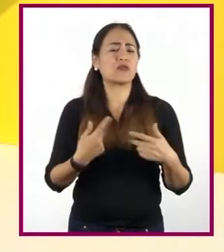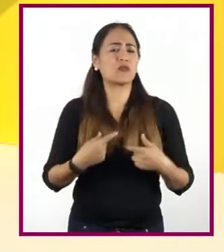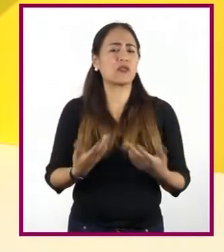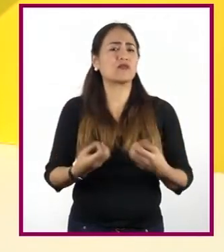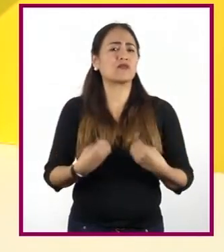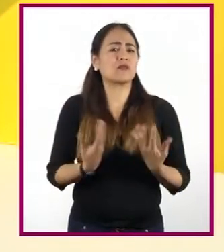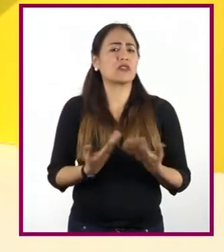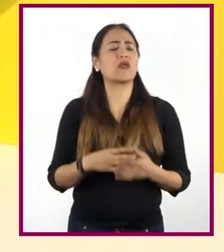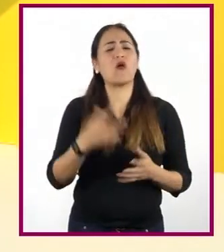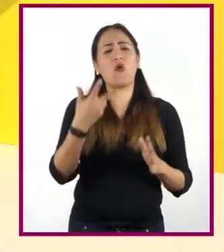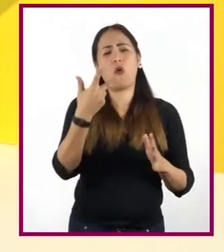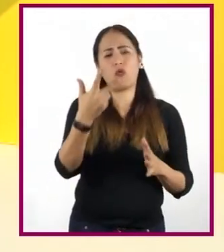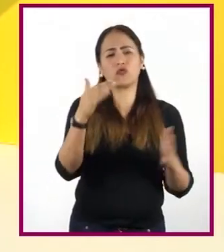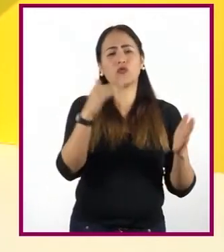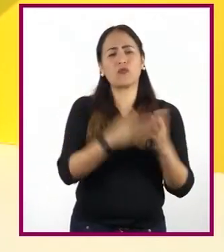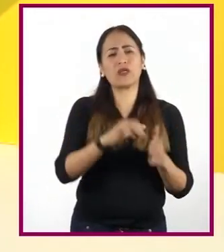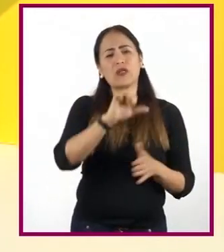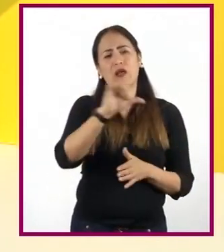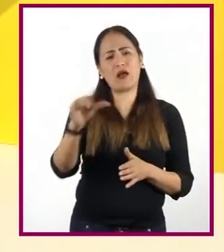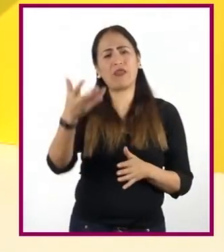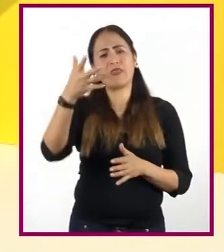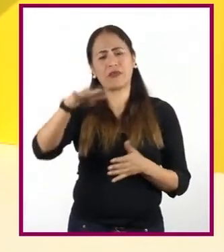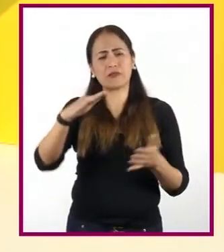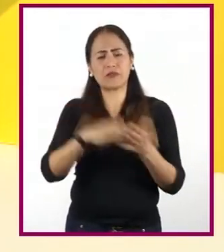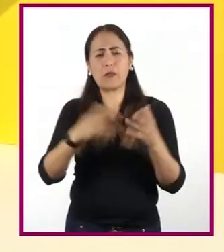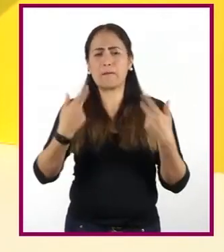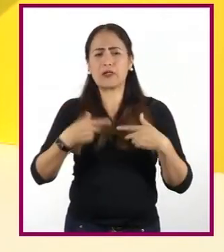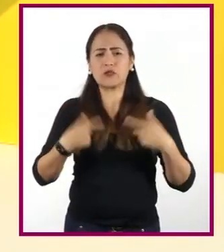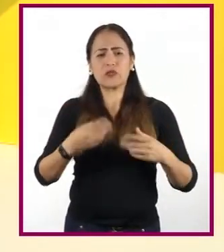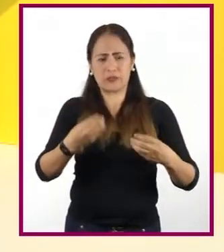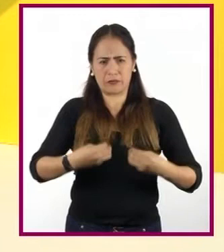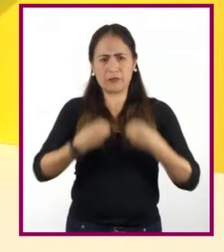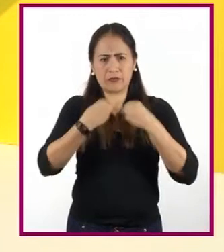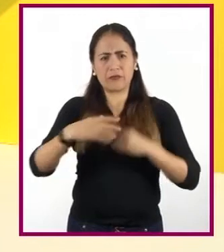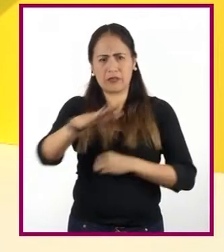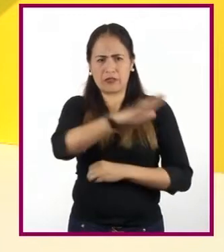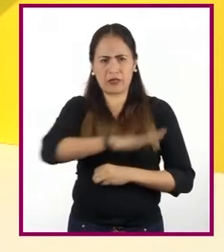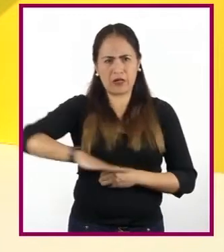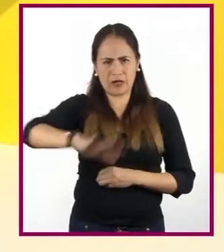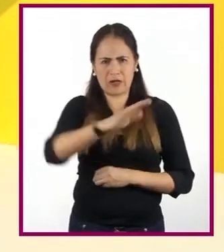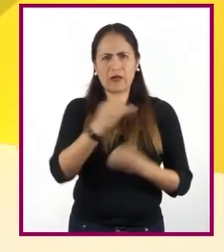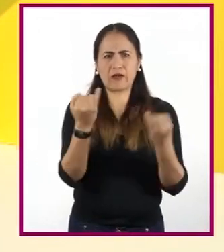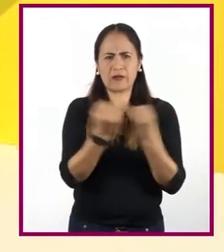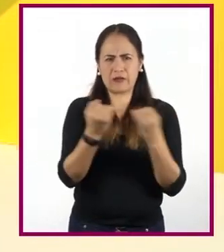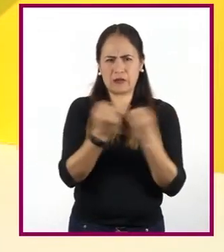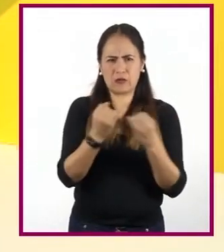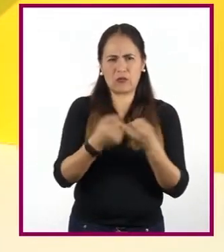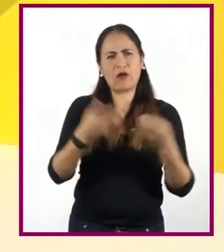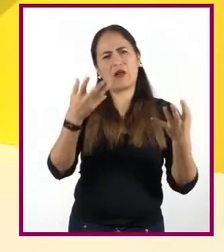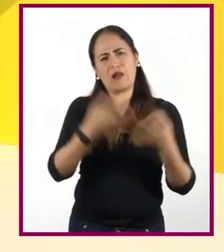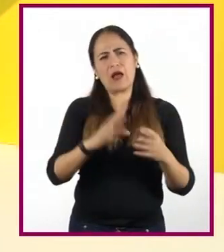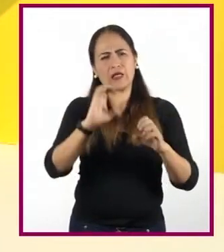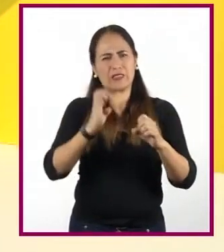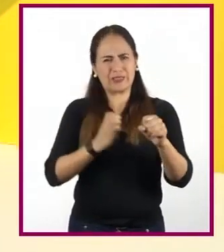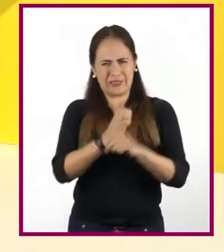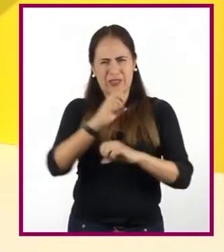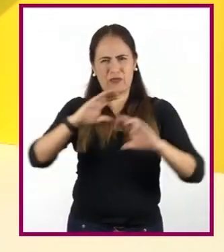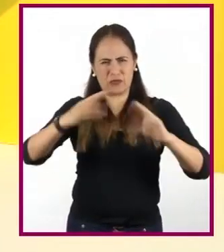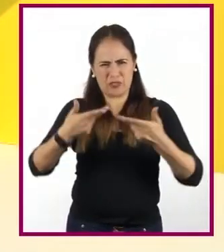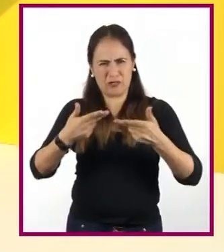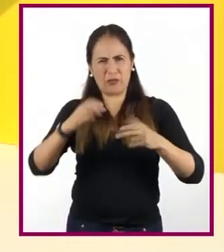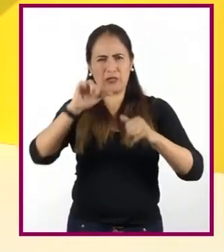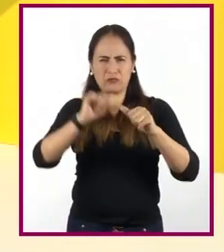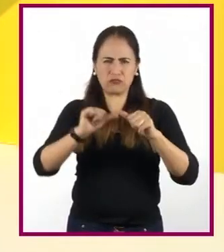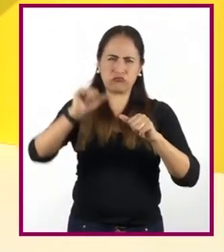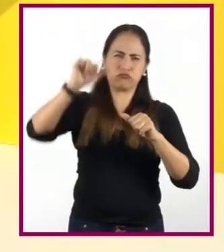habitantes. Geográficamente se localizó en una amplia meseta en el norte de las tierras altas de Chiapas. Era un